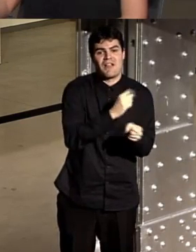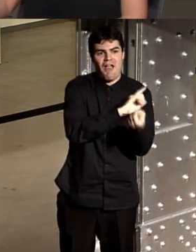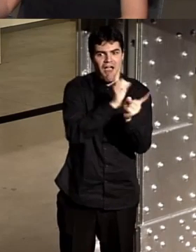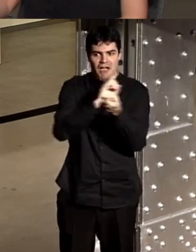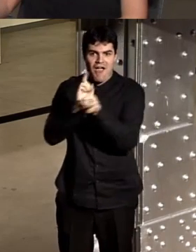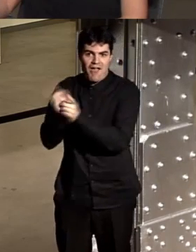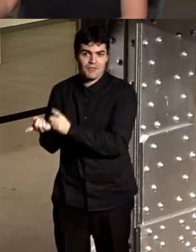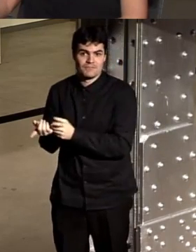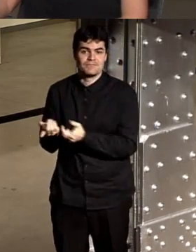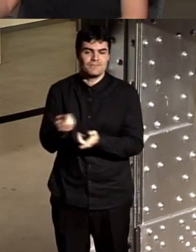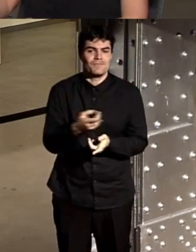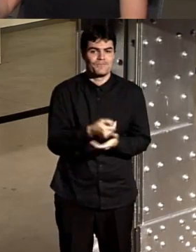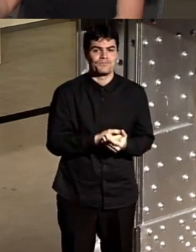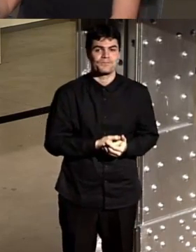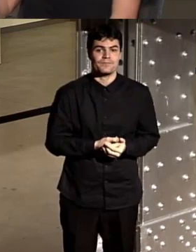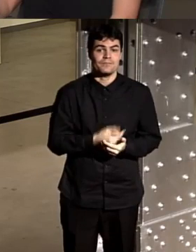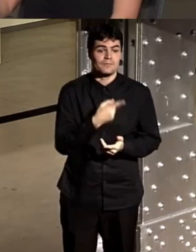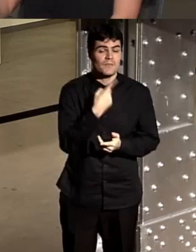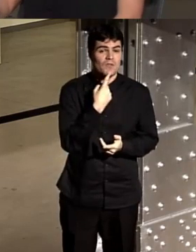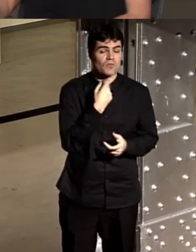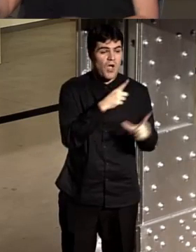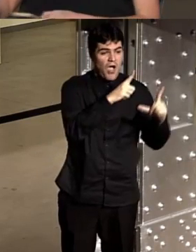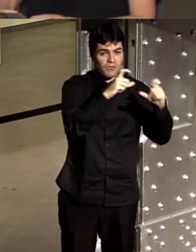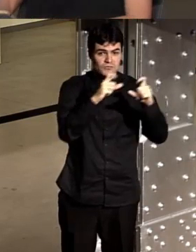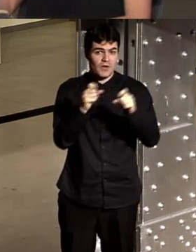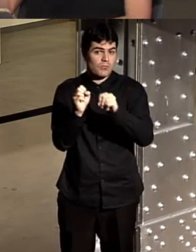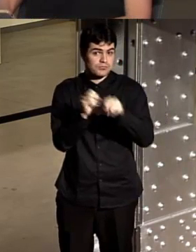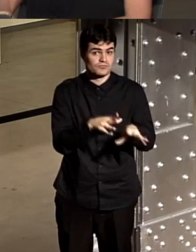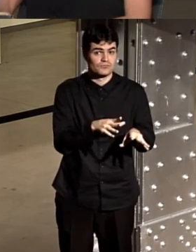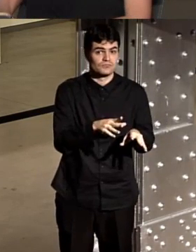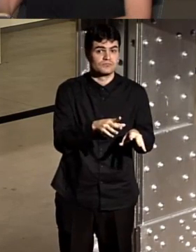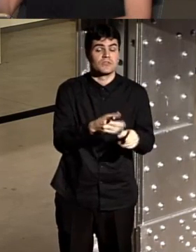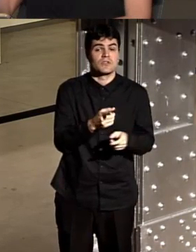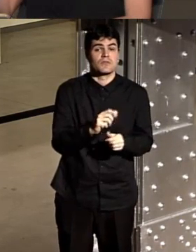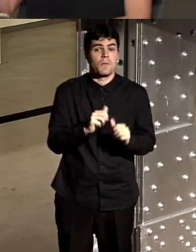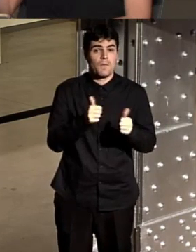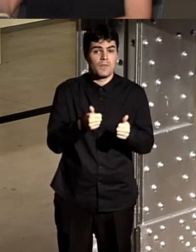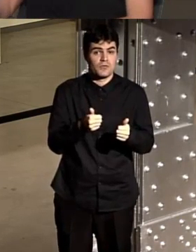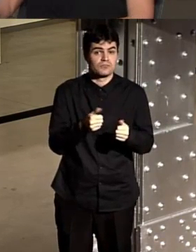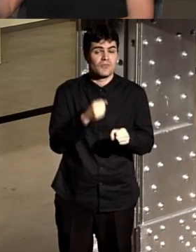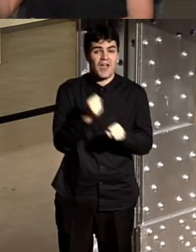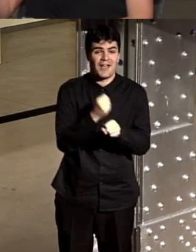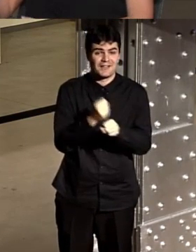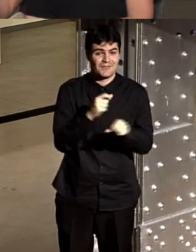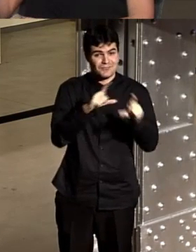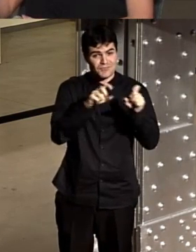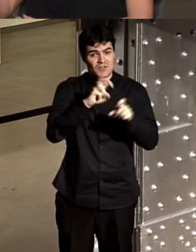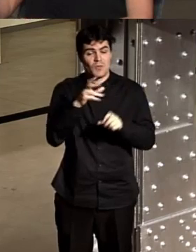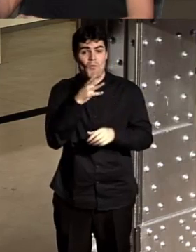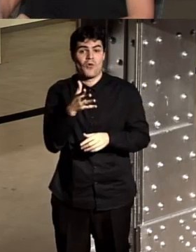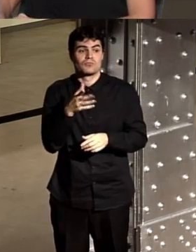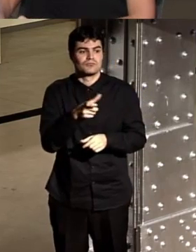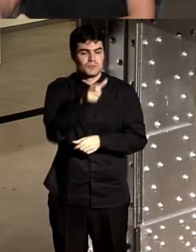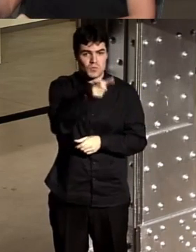fotógrafa extraordinaria. Estupenda. Que dejó la fotografía y pasó a trabajar en Human Rights Watch porque tuvo un editor que no le permitió ir a